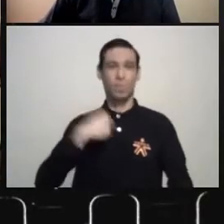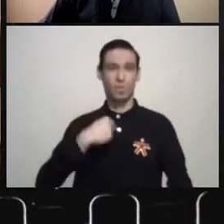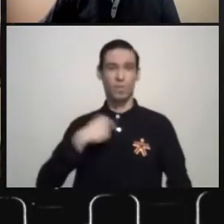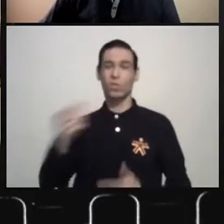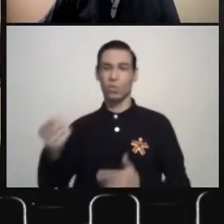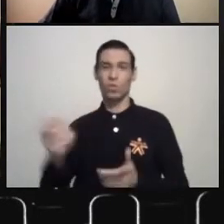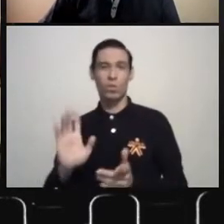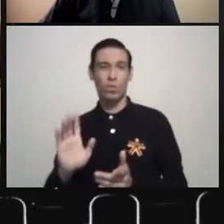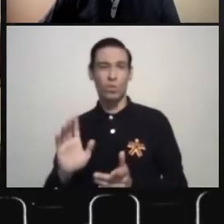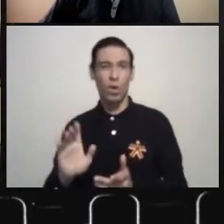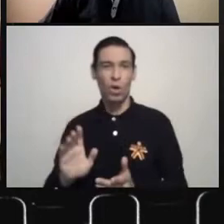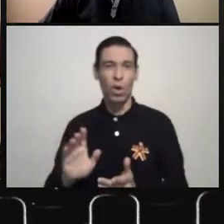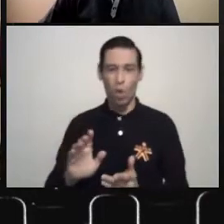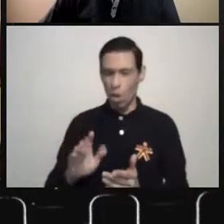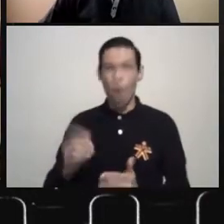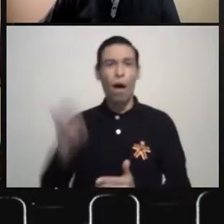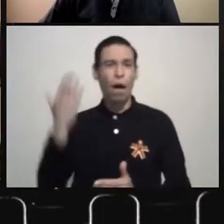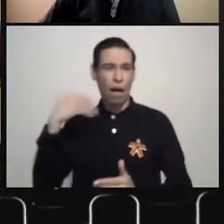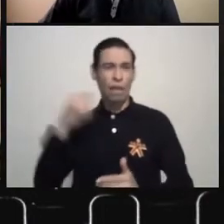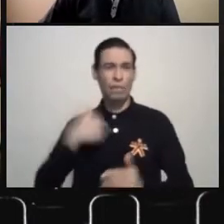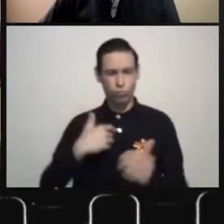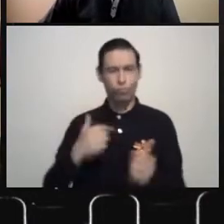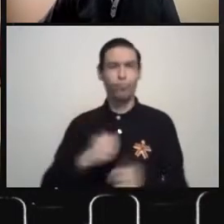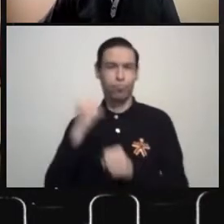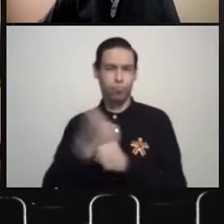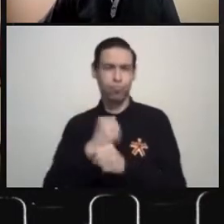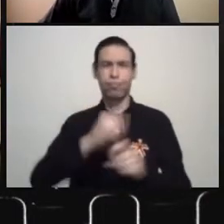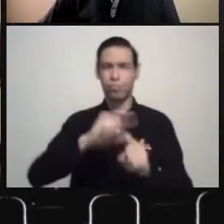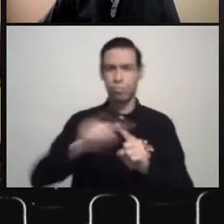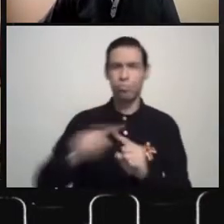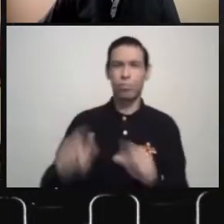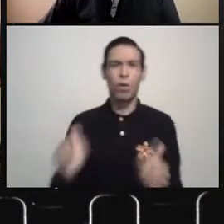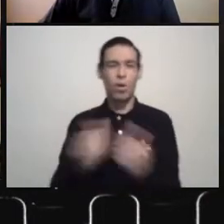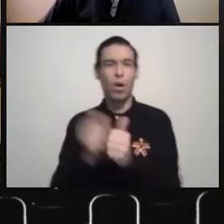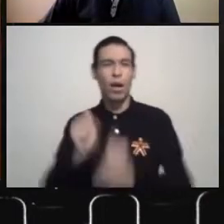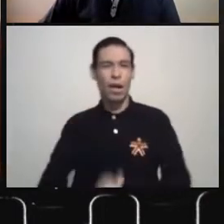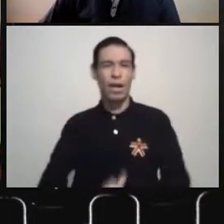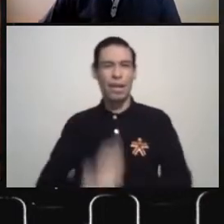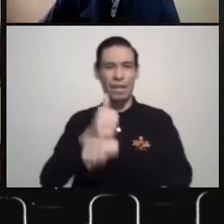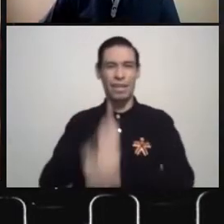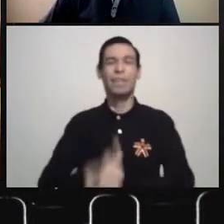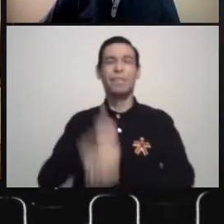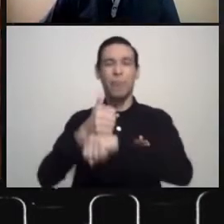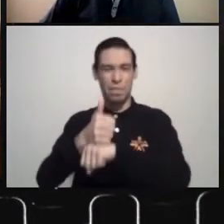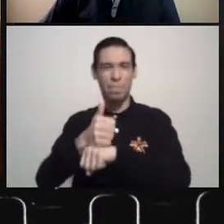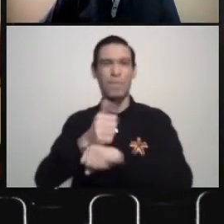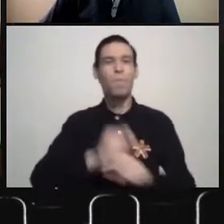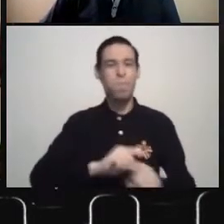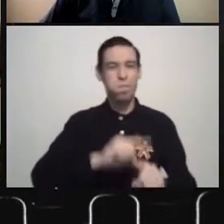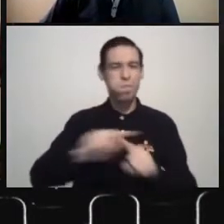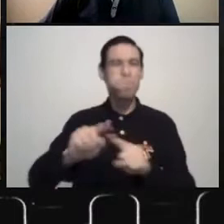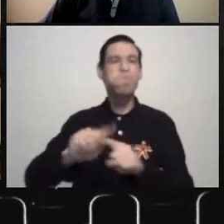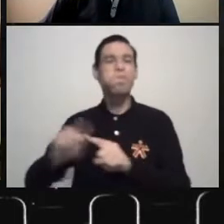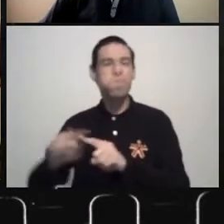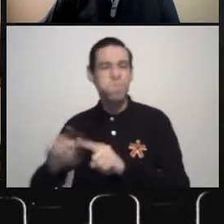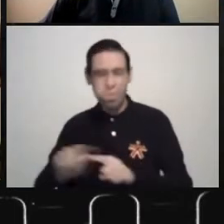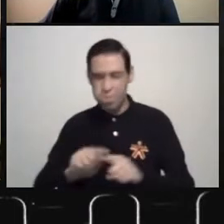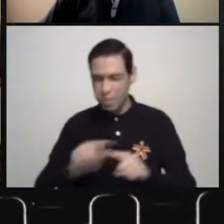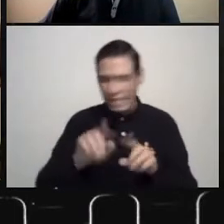y ahora trabajé con Andrés, yo varios años trabajé, Mateo, varios proyectos trabajando con Mateo Andrés. Steven, Entonces, sí.